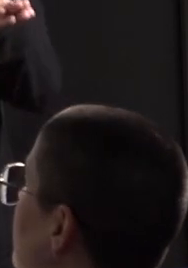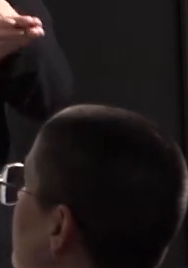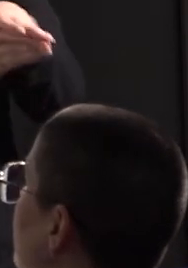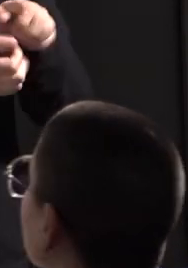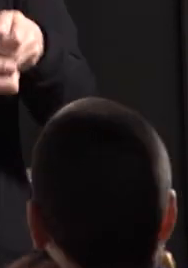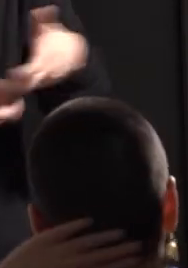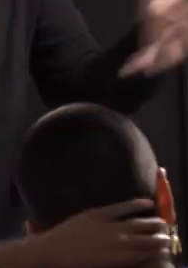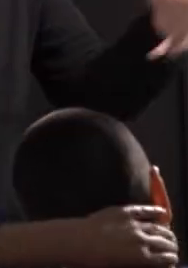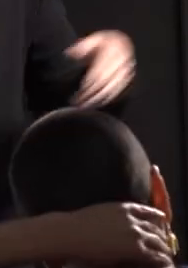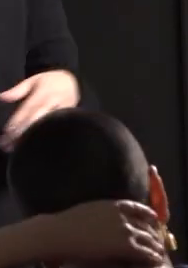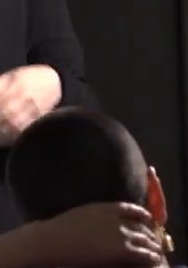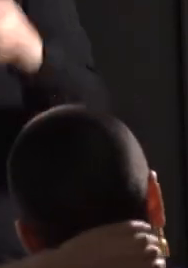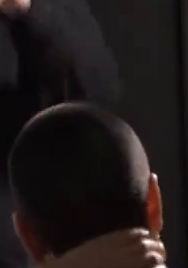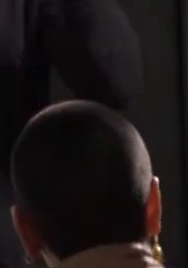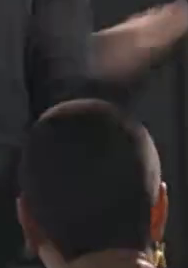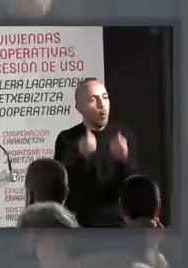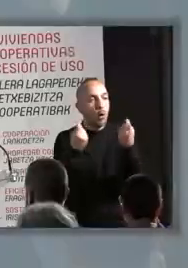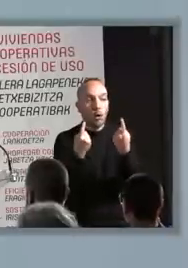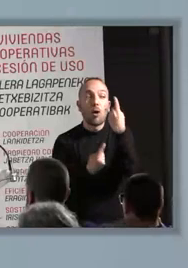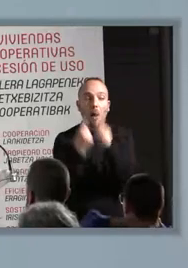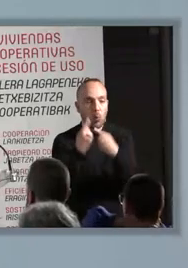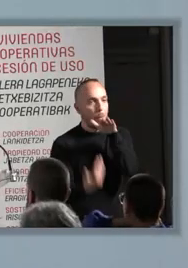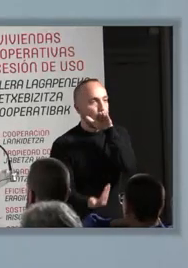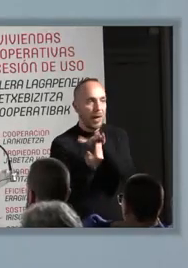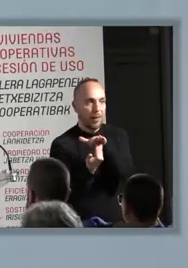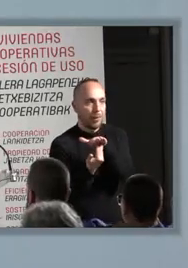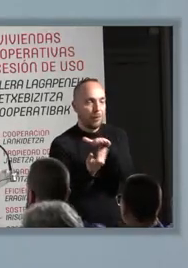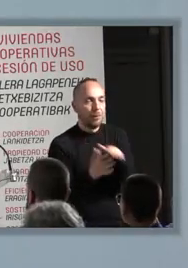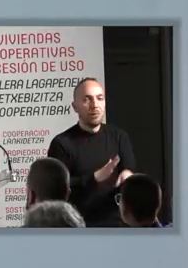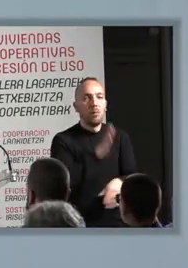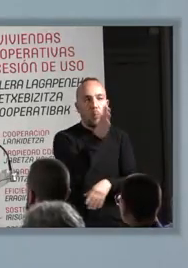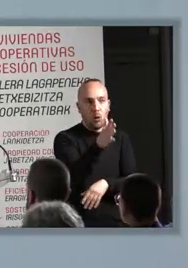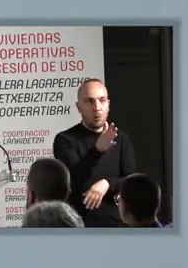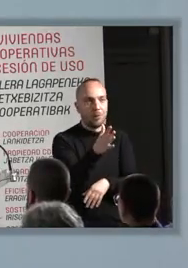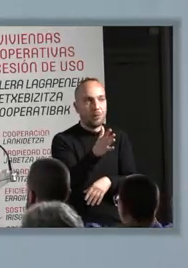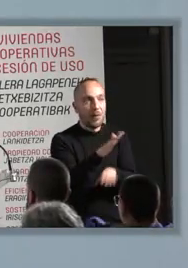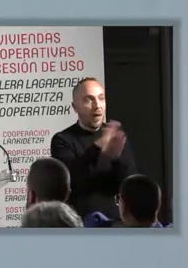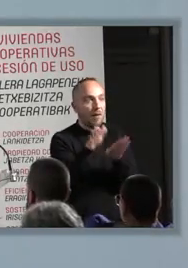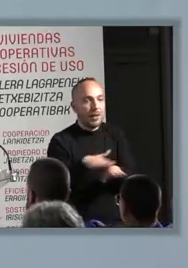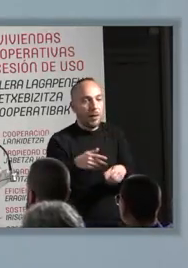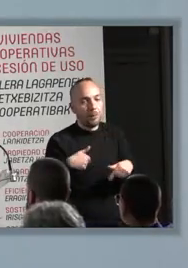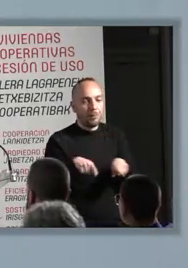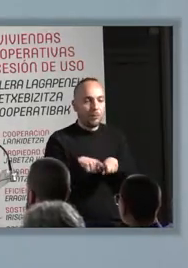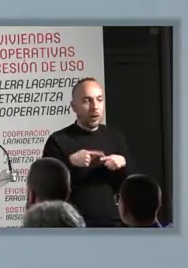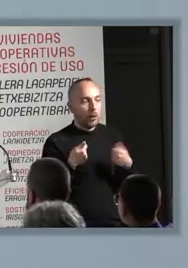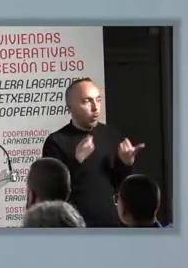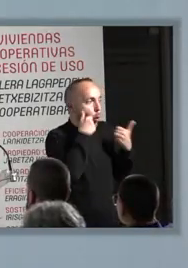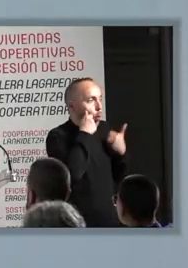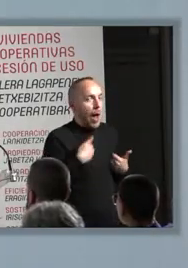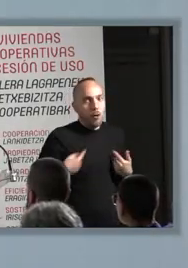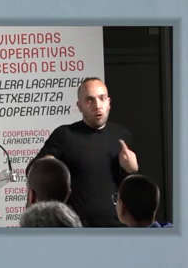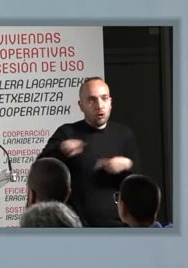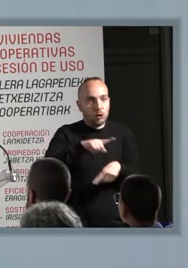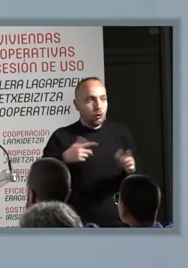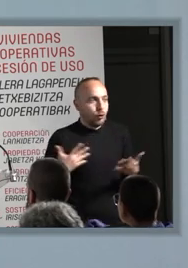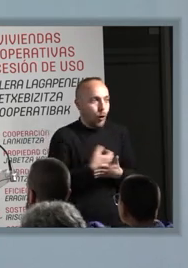alguna promoción parada porque, desgraciadamente, al final todas y todas somos algo humanos, ¿no? Y aquí hubieron